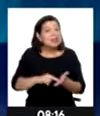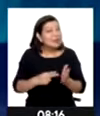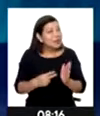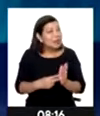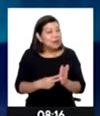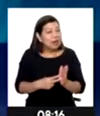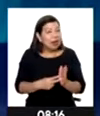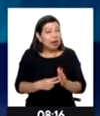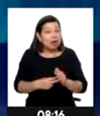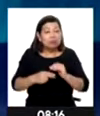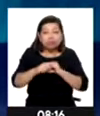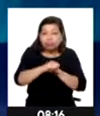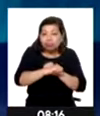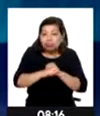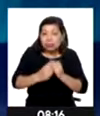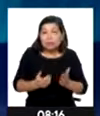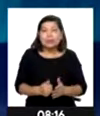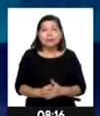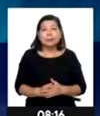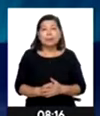está promovida por